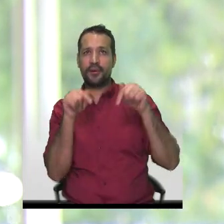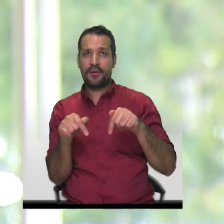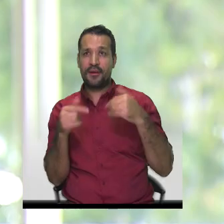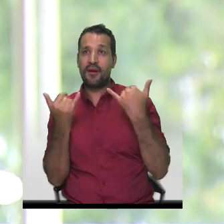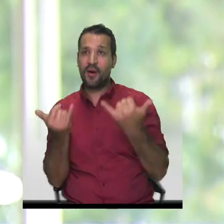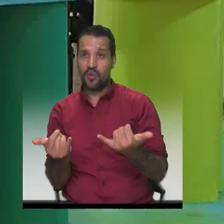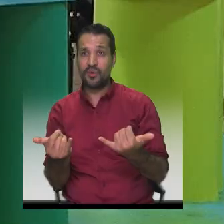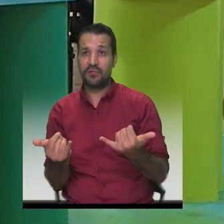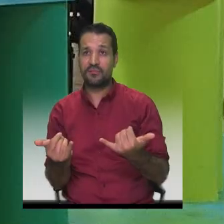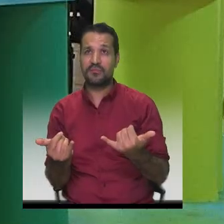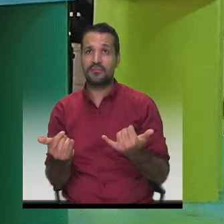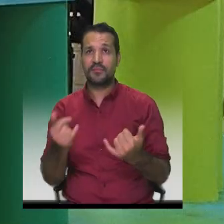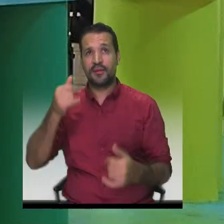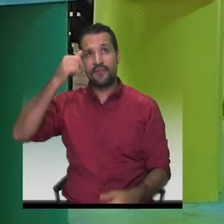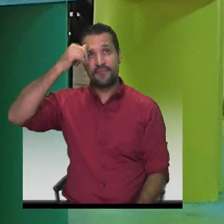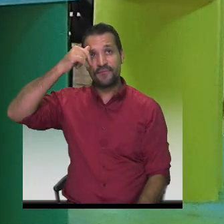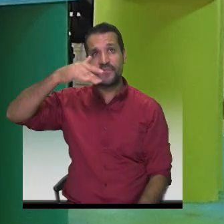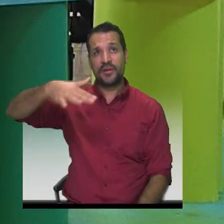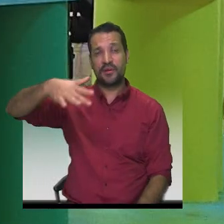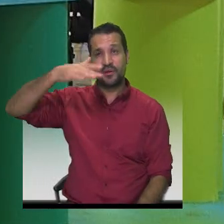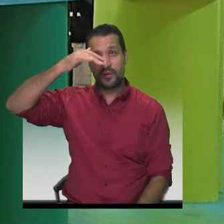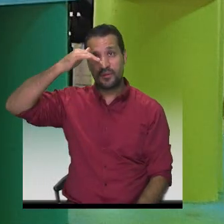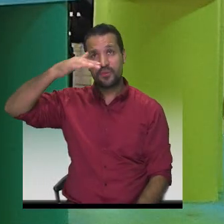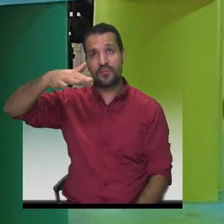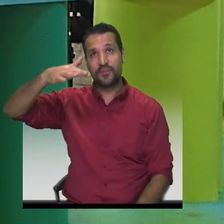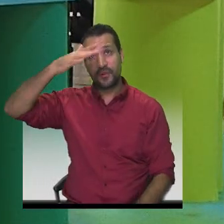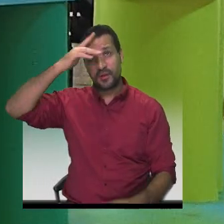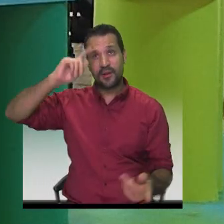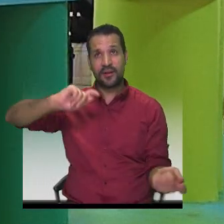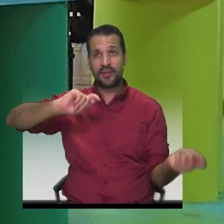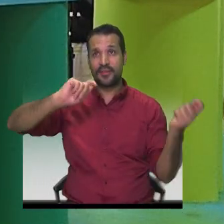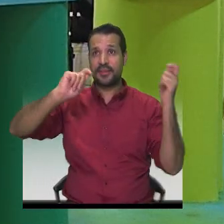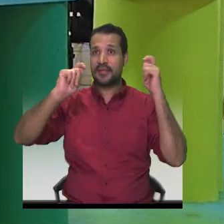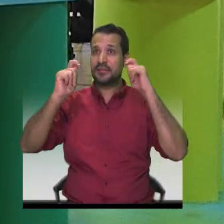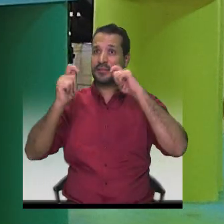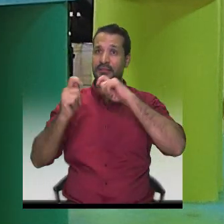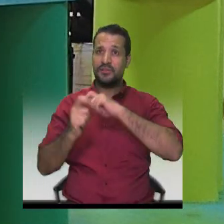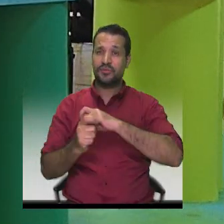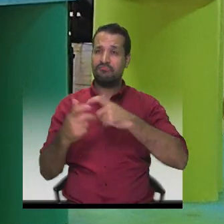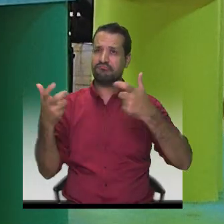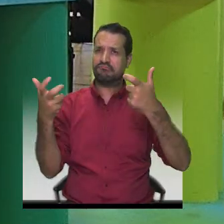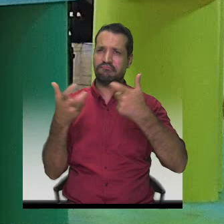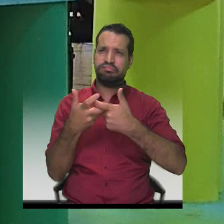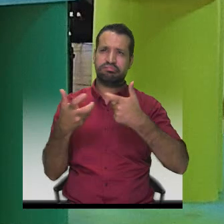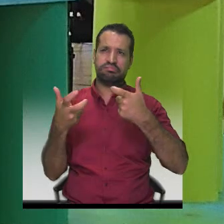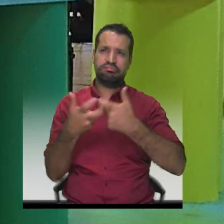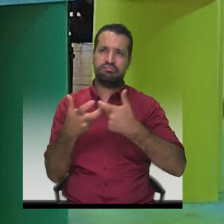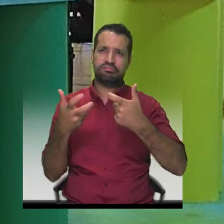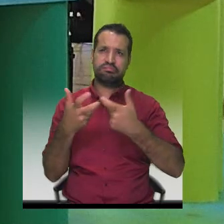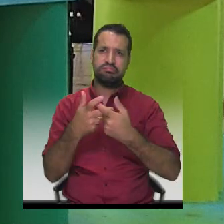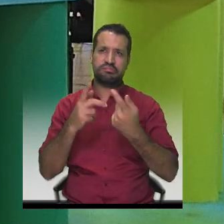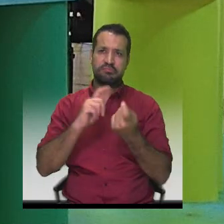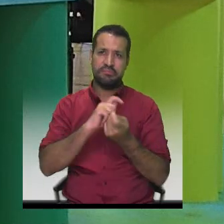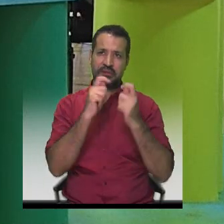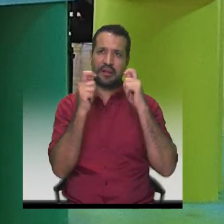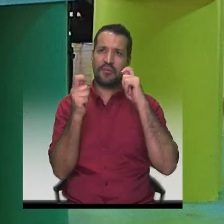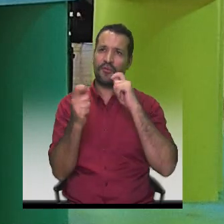es un problema filosófico, la transición energética, más que una transformación